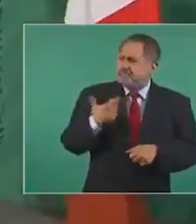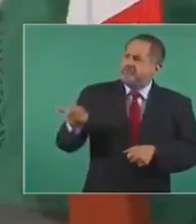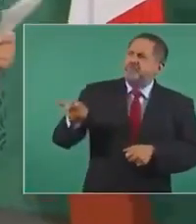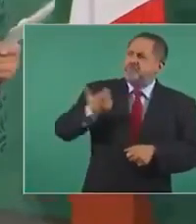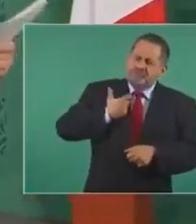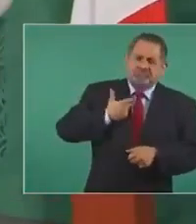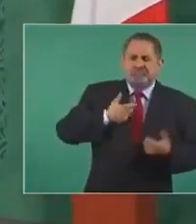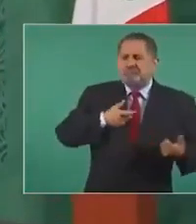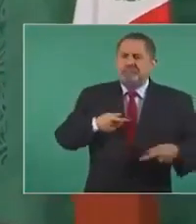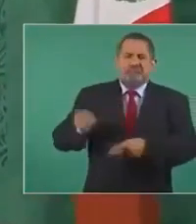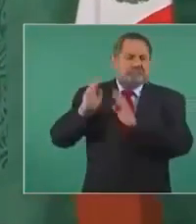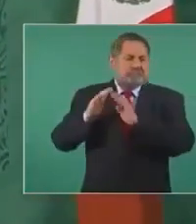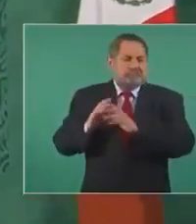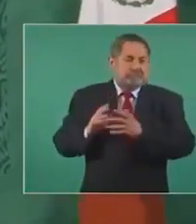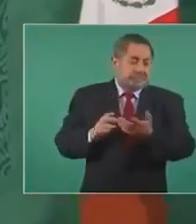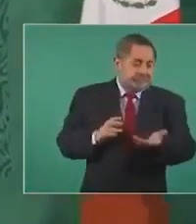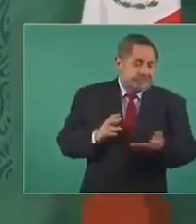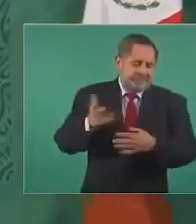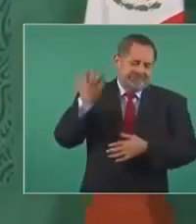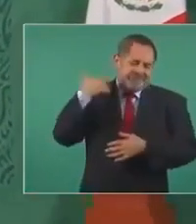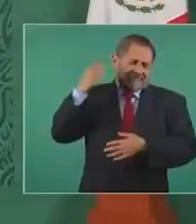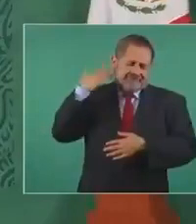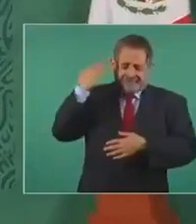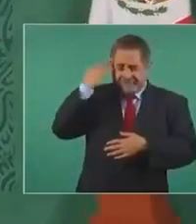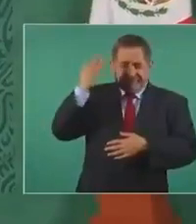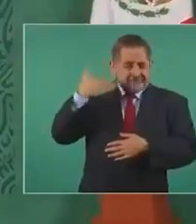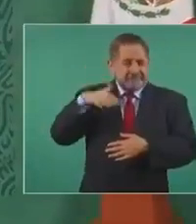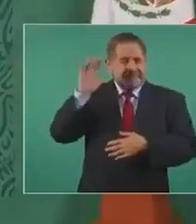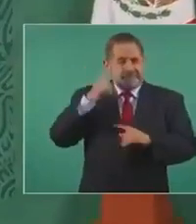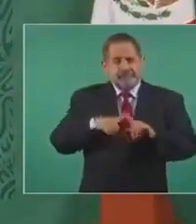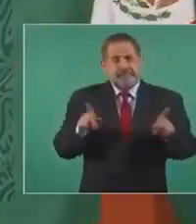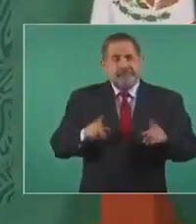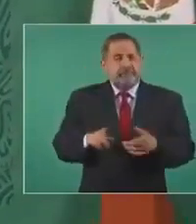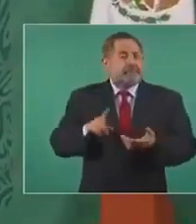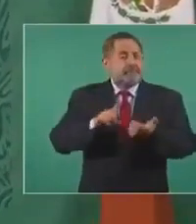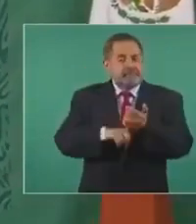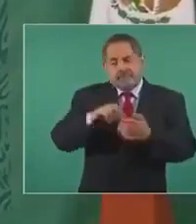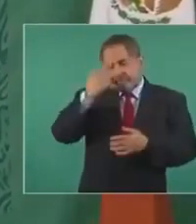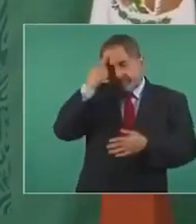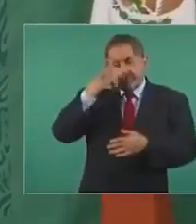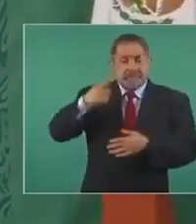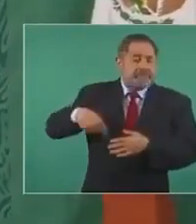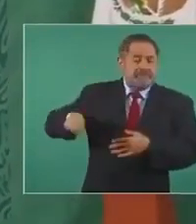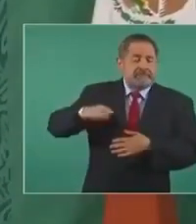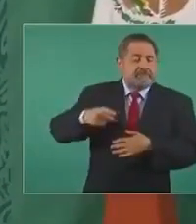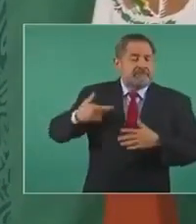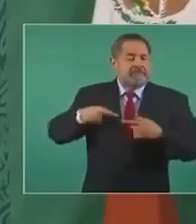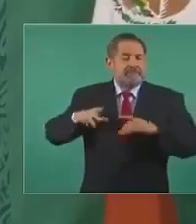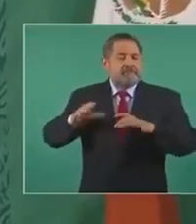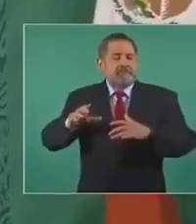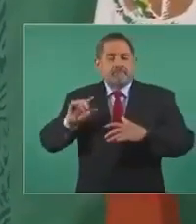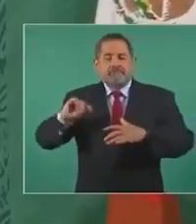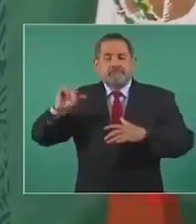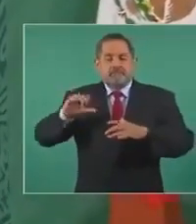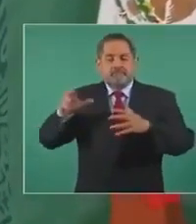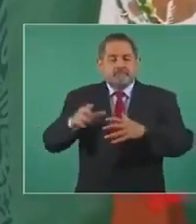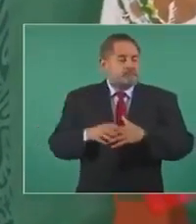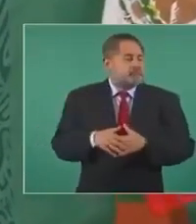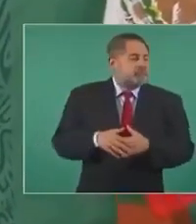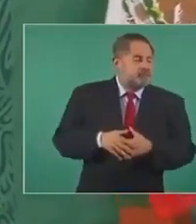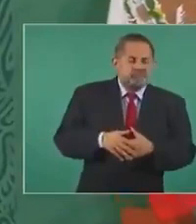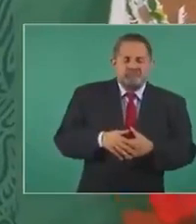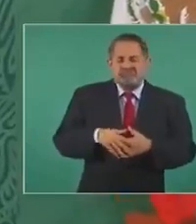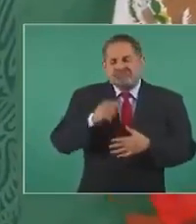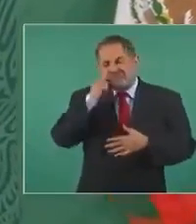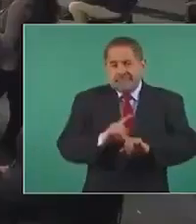porque bien pudieron, en Josefina, perfectamente pudieron haber incluido, por ejemplo, la revocación del mandato